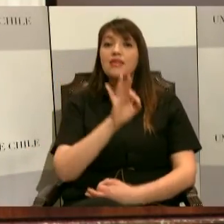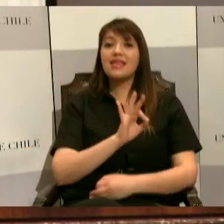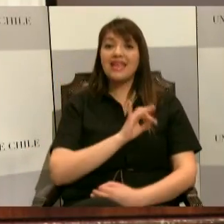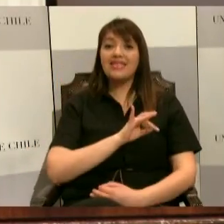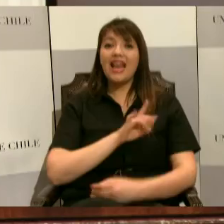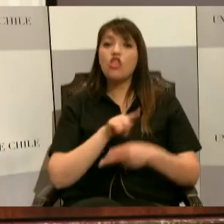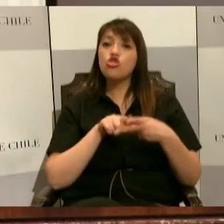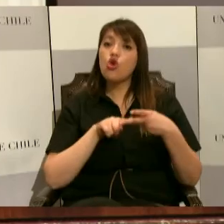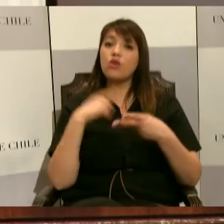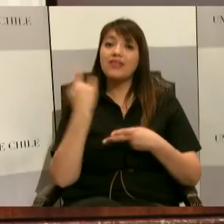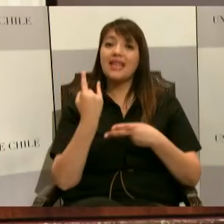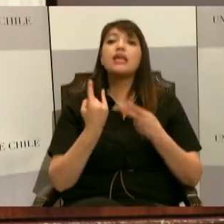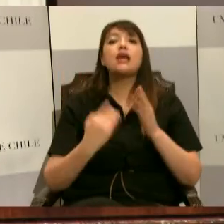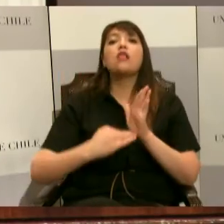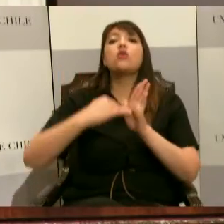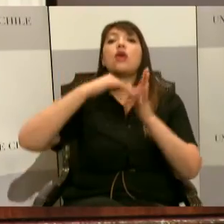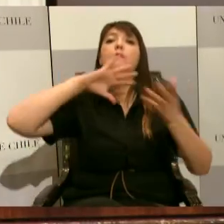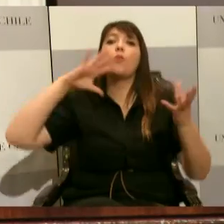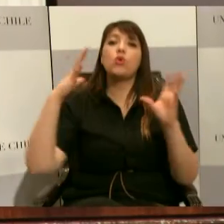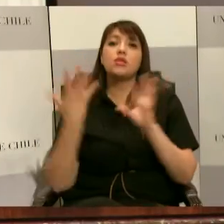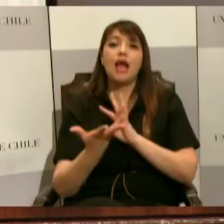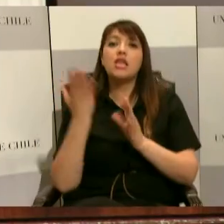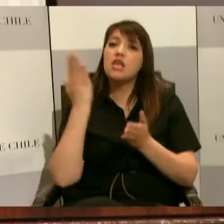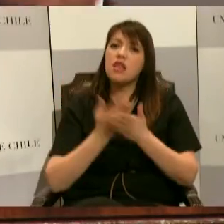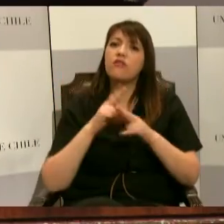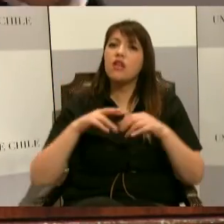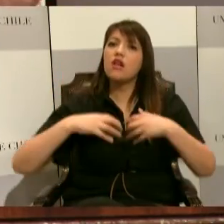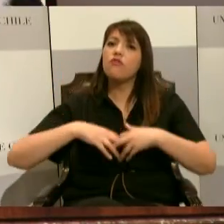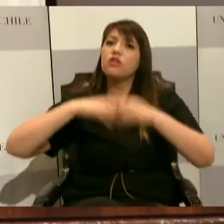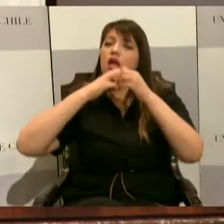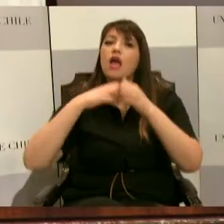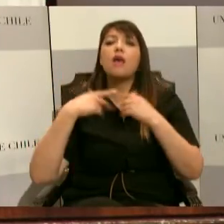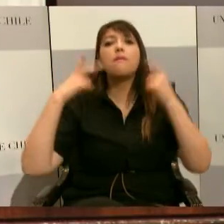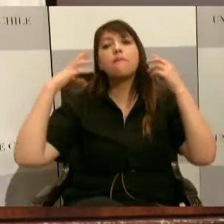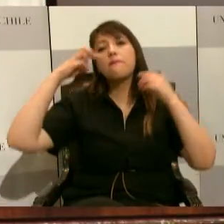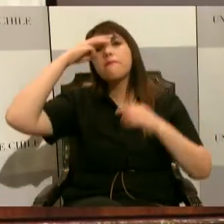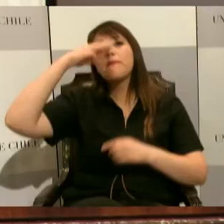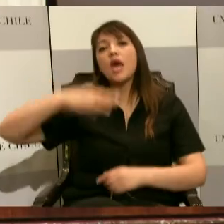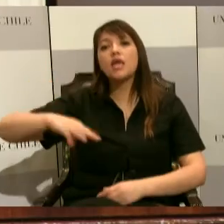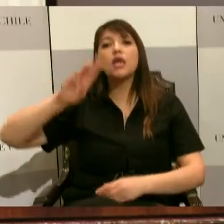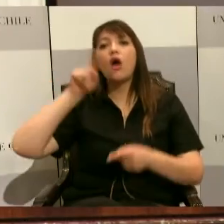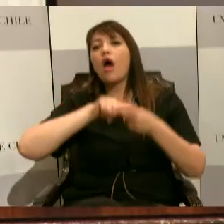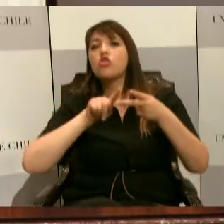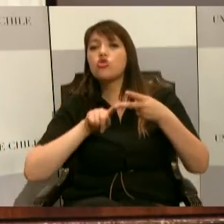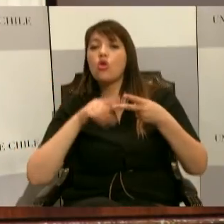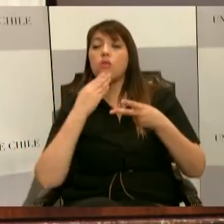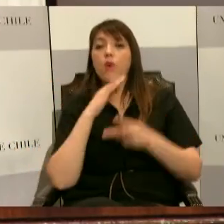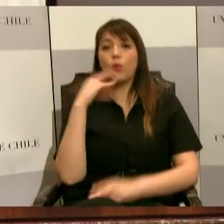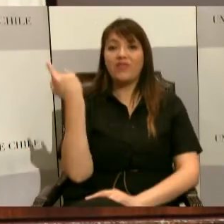haber dos universidades de categoría mundial que deben ser reforzadas. Por ejemplo, en México está la UNAM y